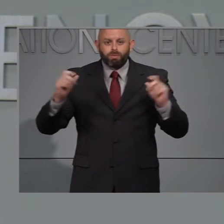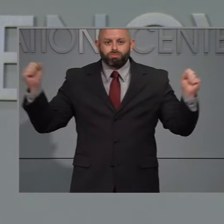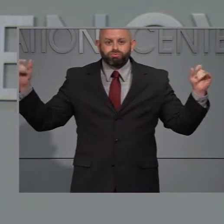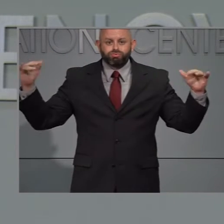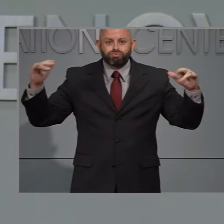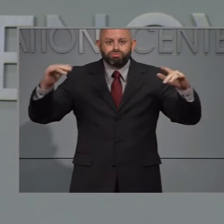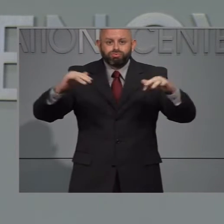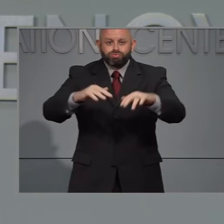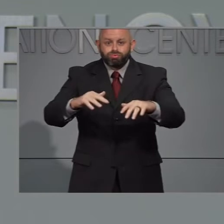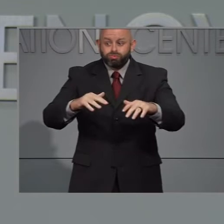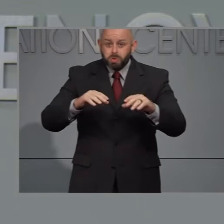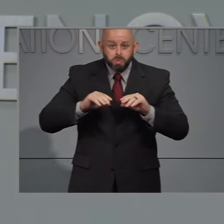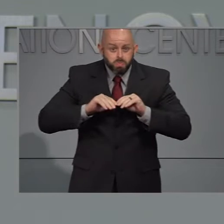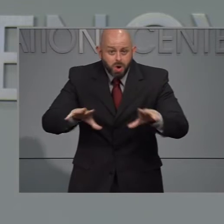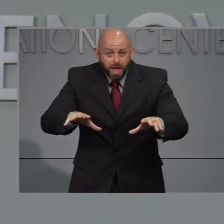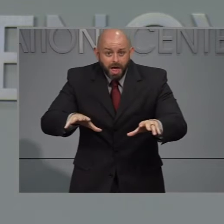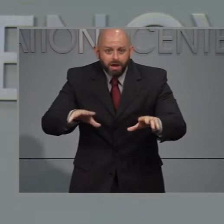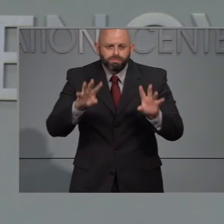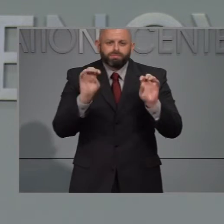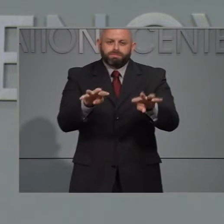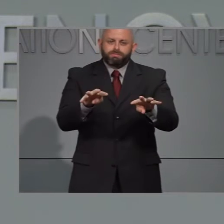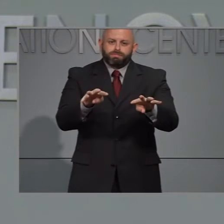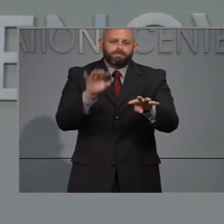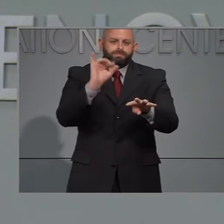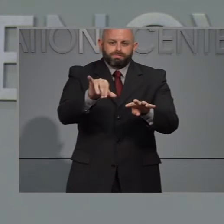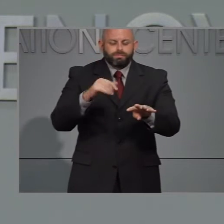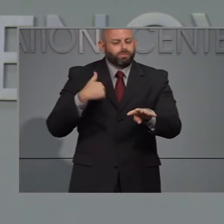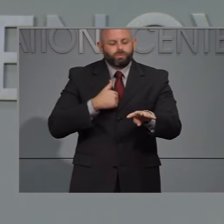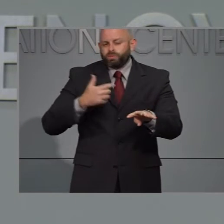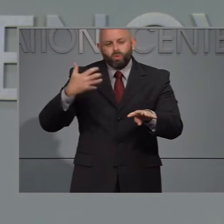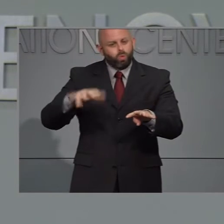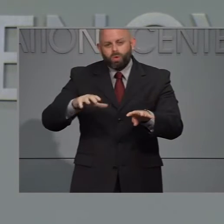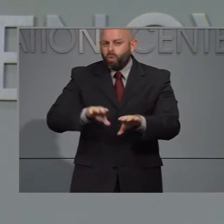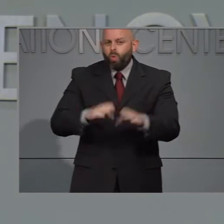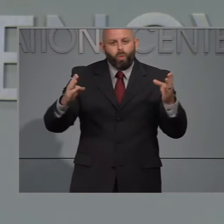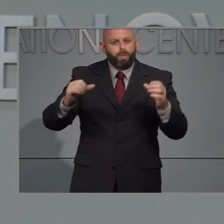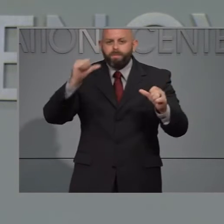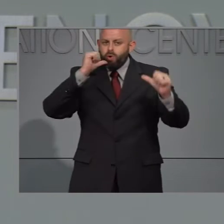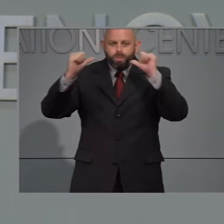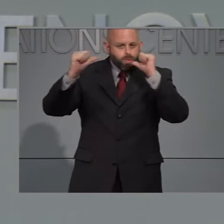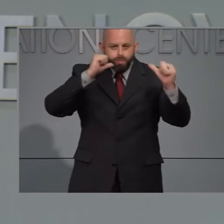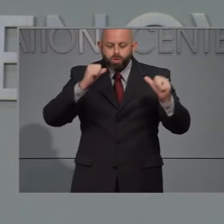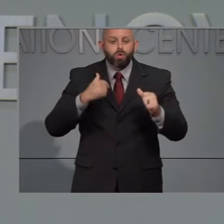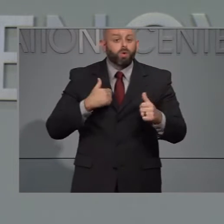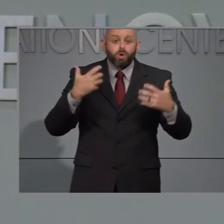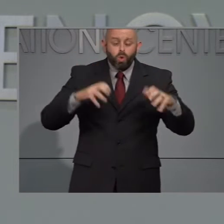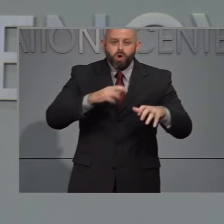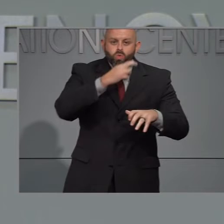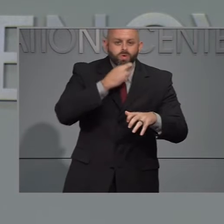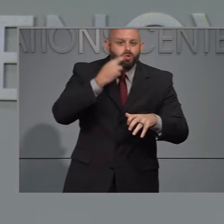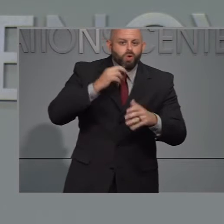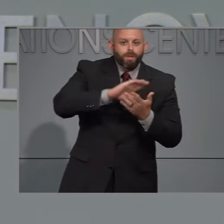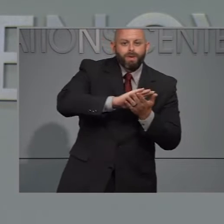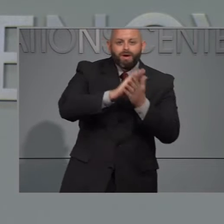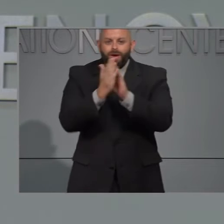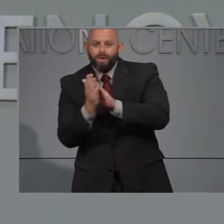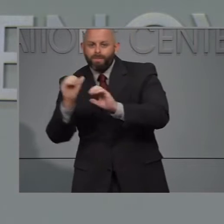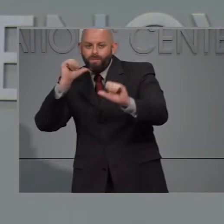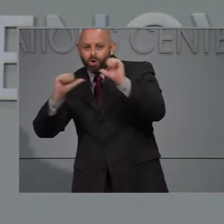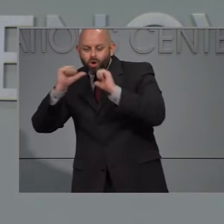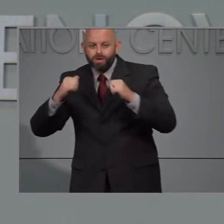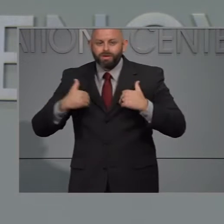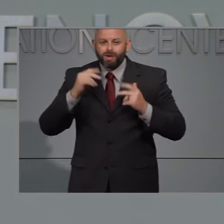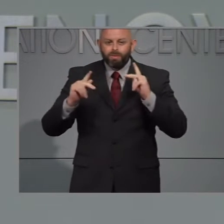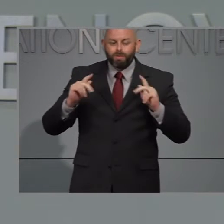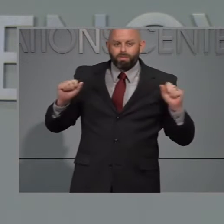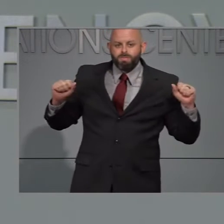de estrategia guiado por los datos, no queremos que hay barras, no queremos que los restaurantes se convierten en barras, no queremos tener esos ambientes